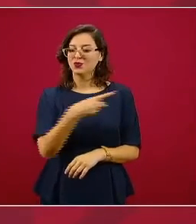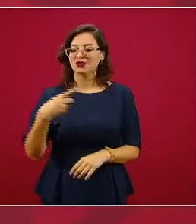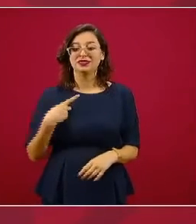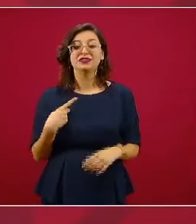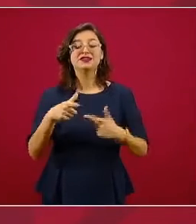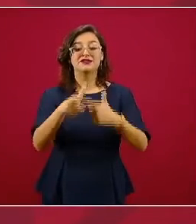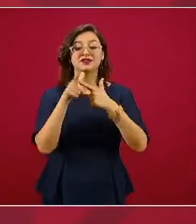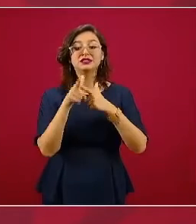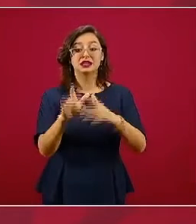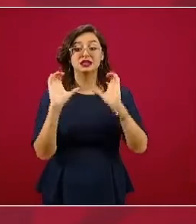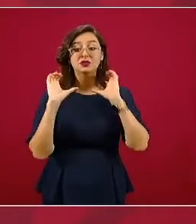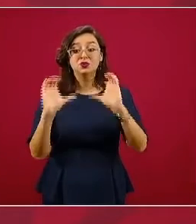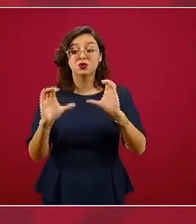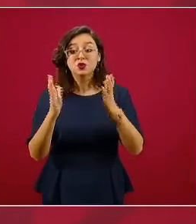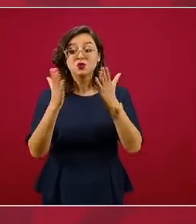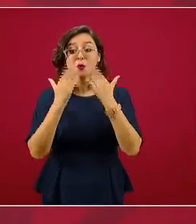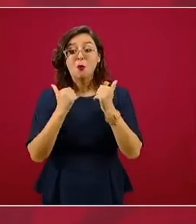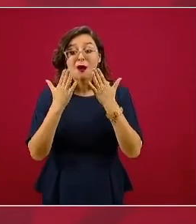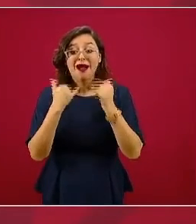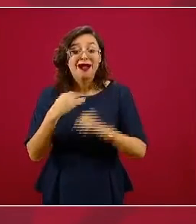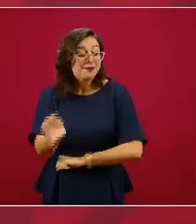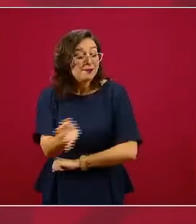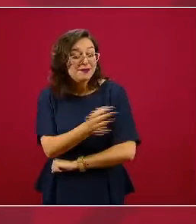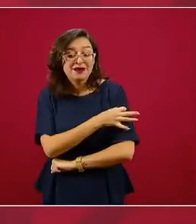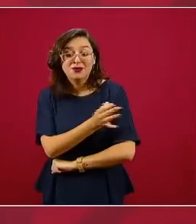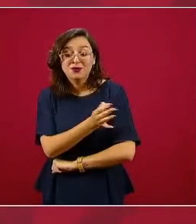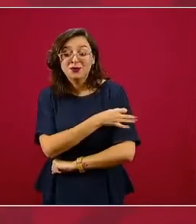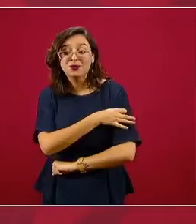Mientras no tengamos vacuna,